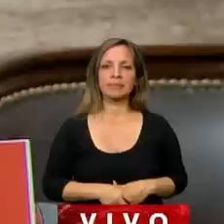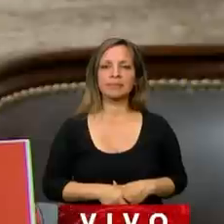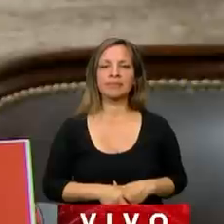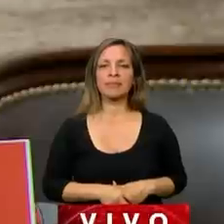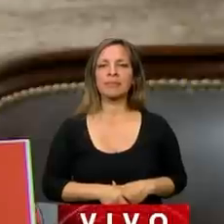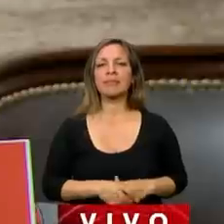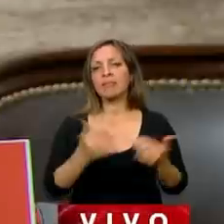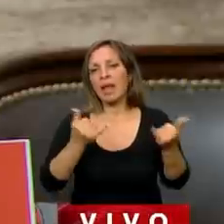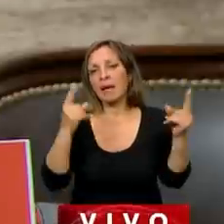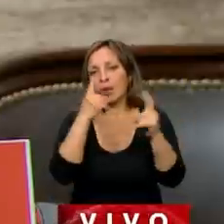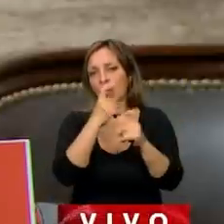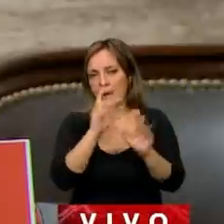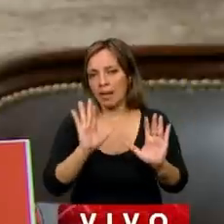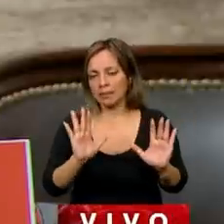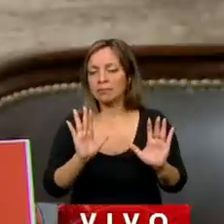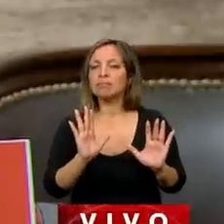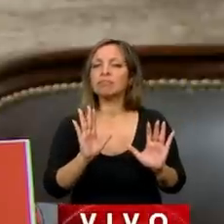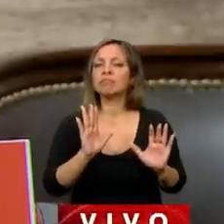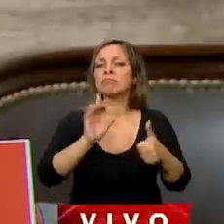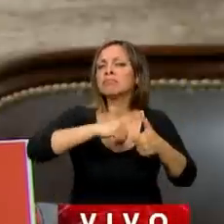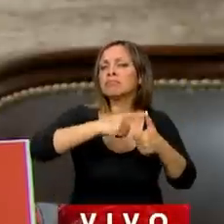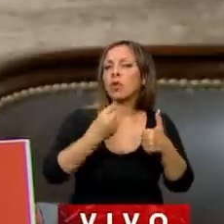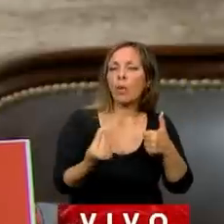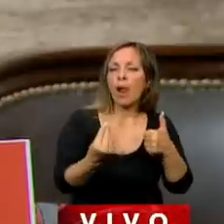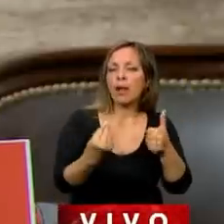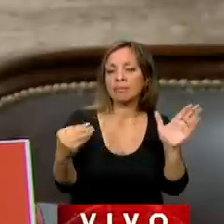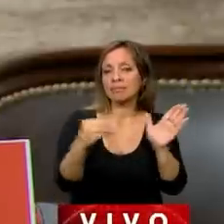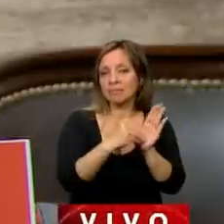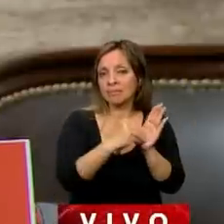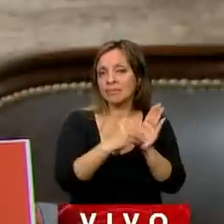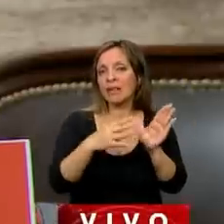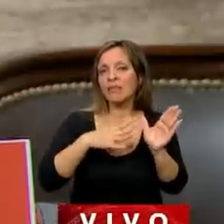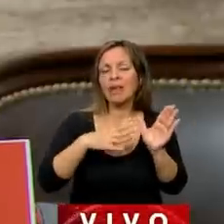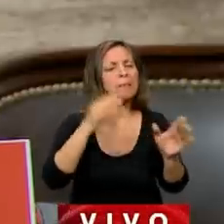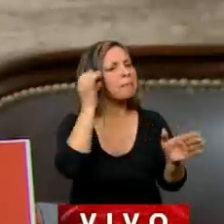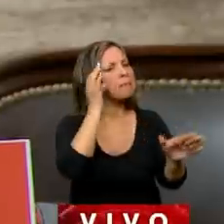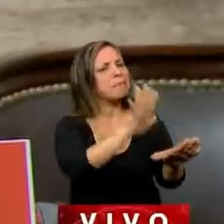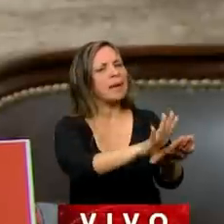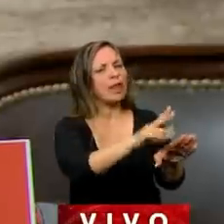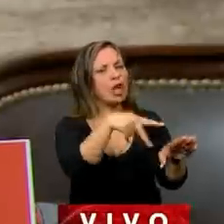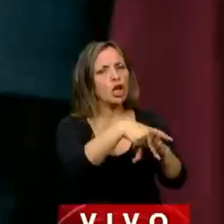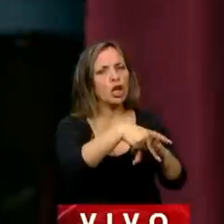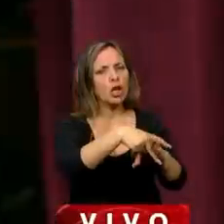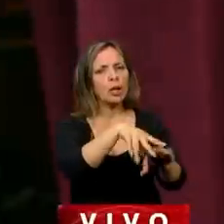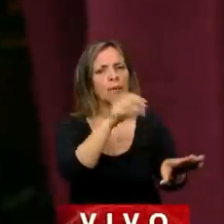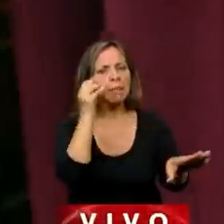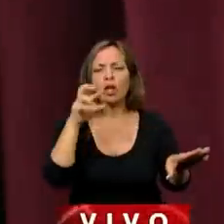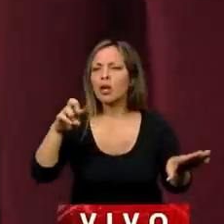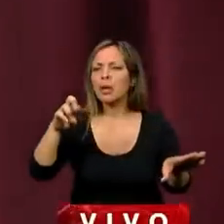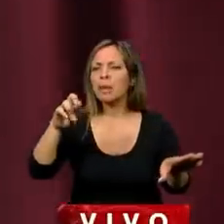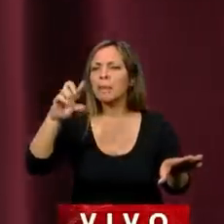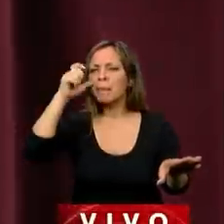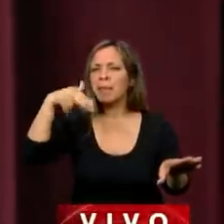tiene varios problemas. Uno, que no contempla en ese marco... Disculpe un minuto, diputada Vilca. Diputada Penaca, ¿se puede acercar